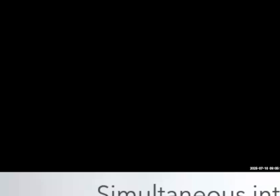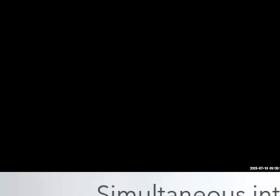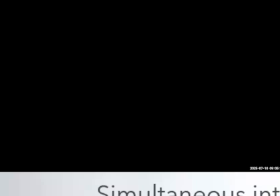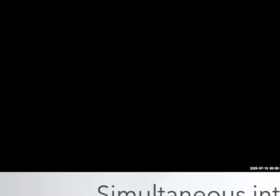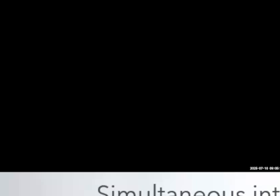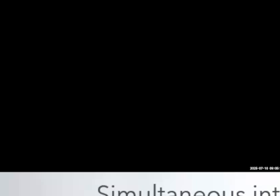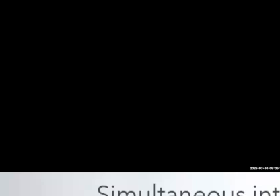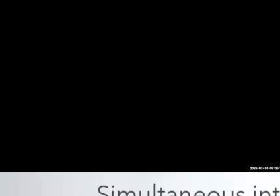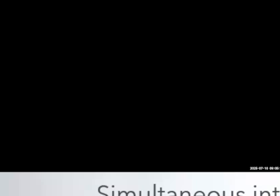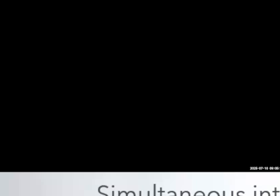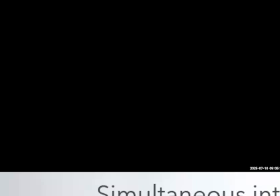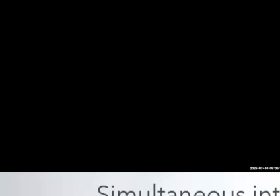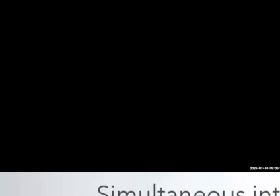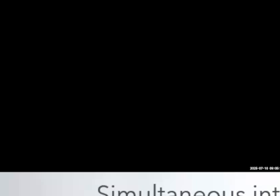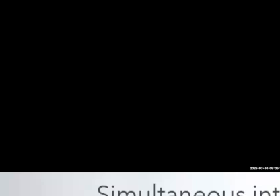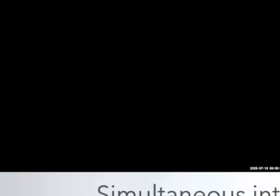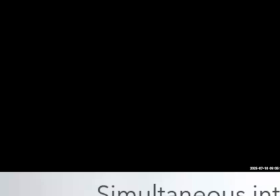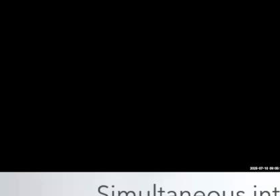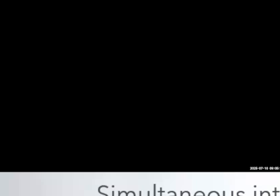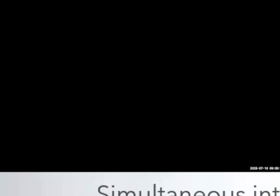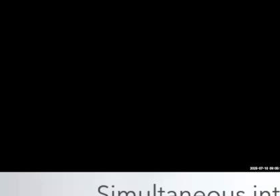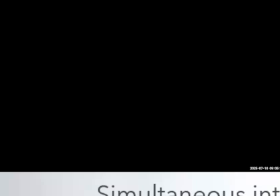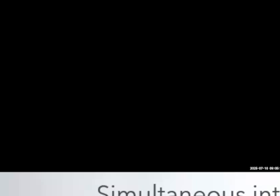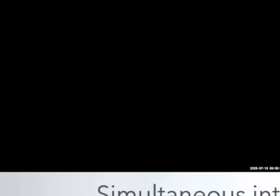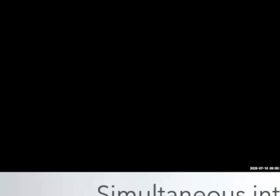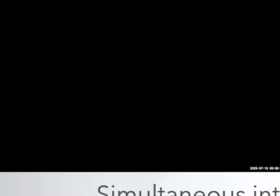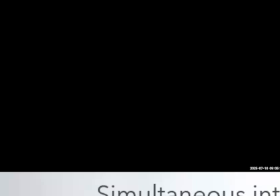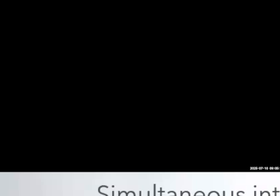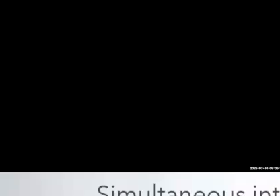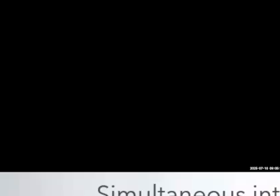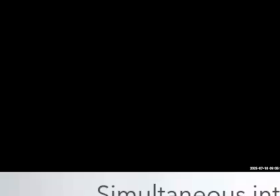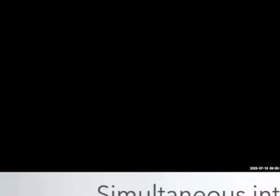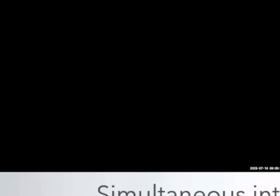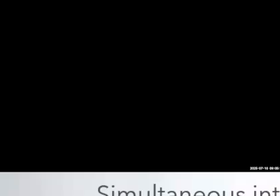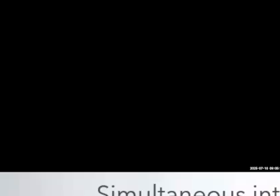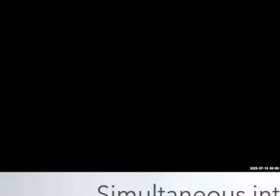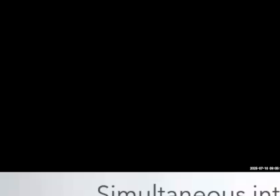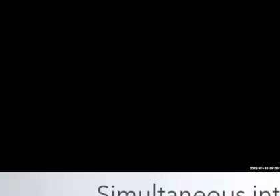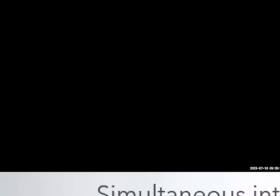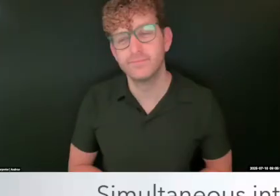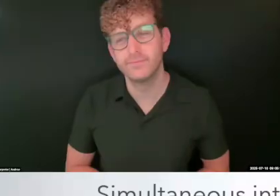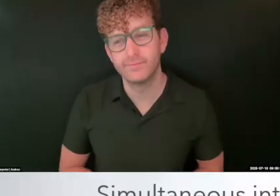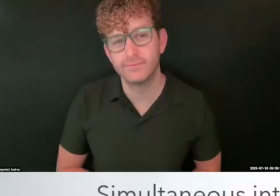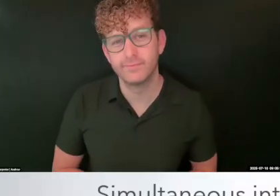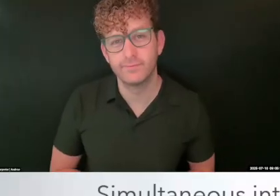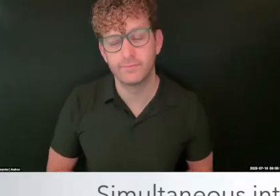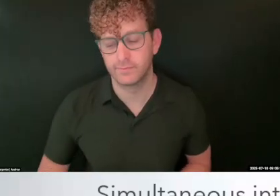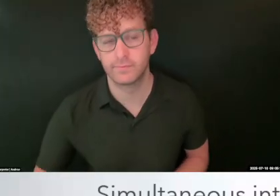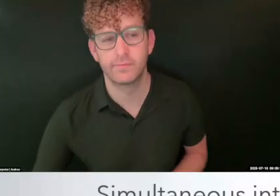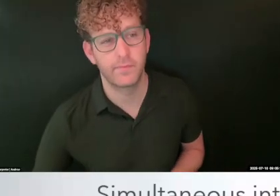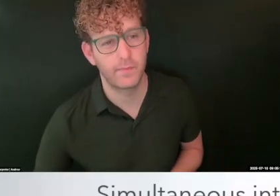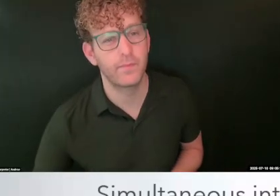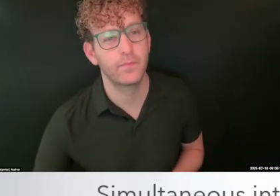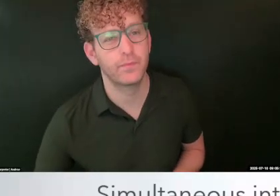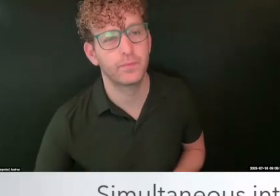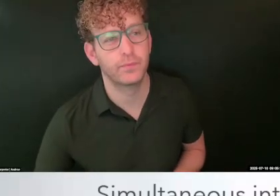dice interpretación, elija español y muy importante, presione la tecla Done para poder ejecutar